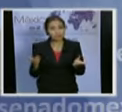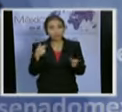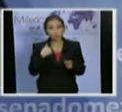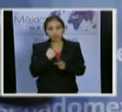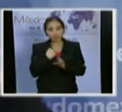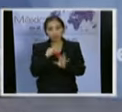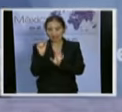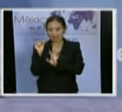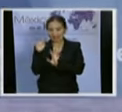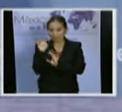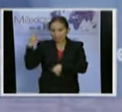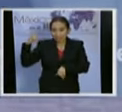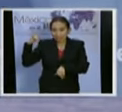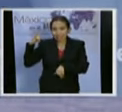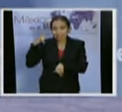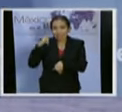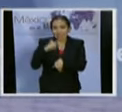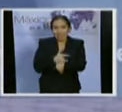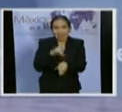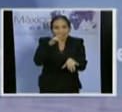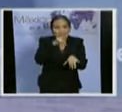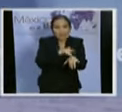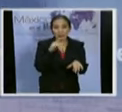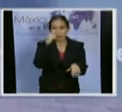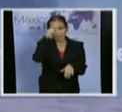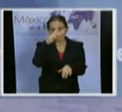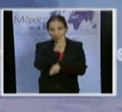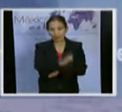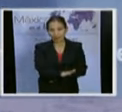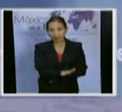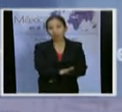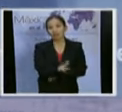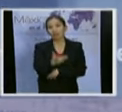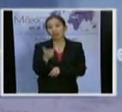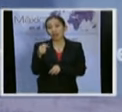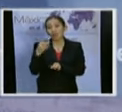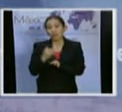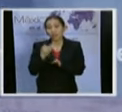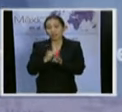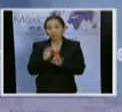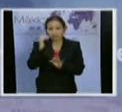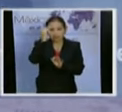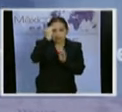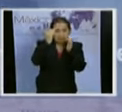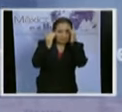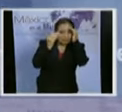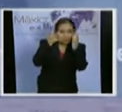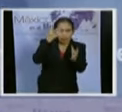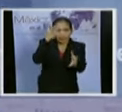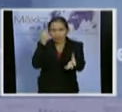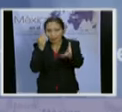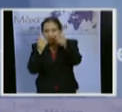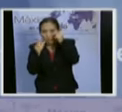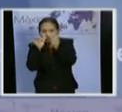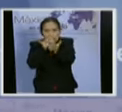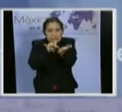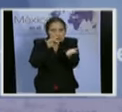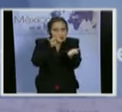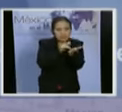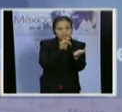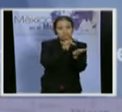estoy recién aterrizada en su país, en un momento en el que estoy conociendo, aprendiendo y